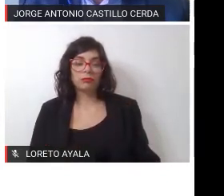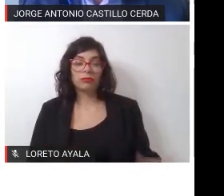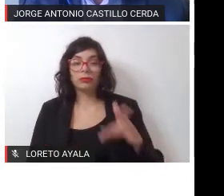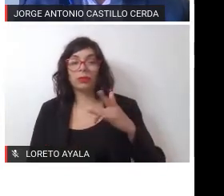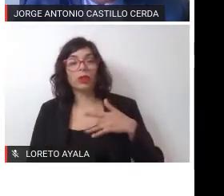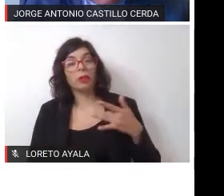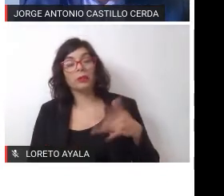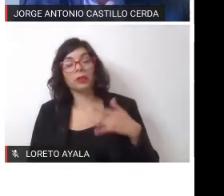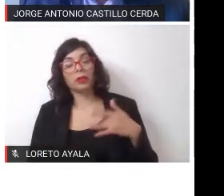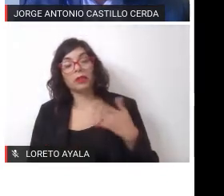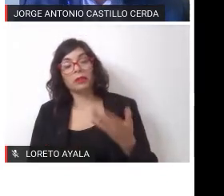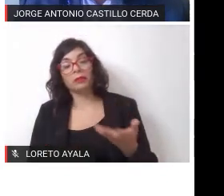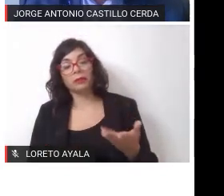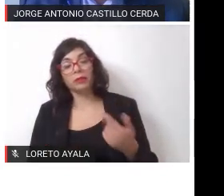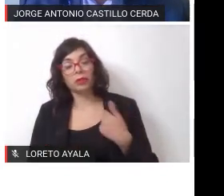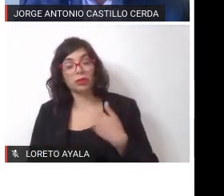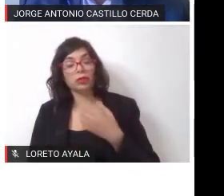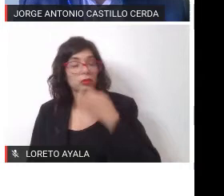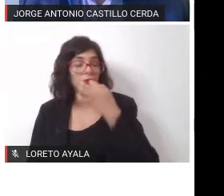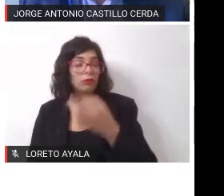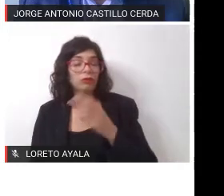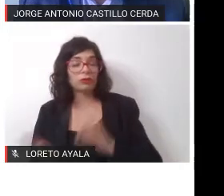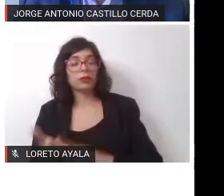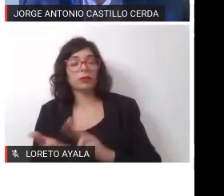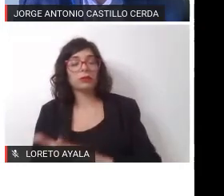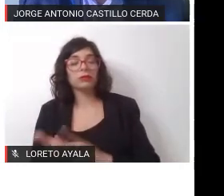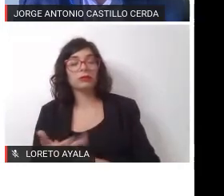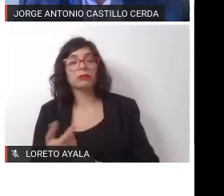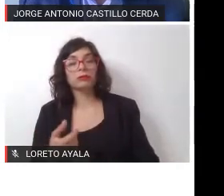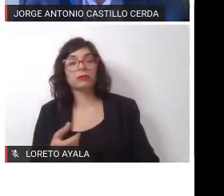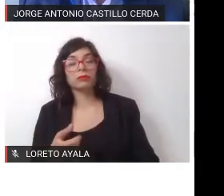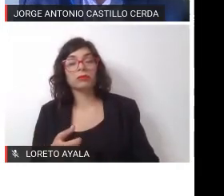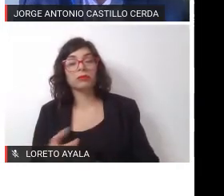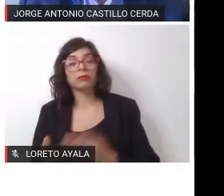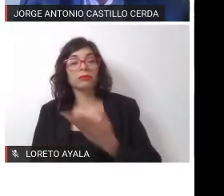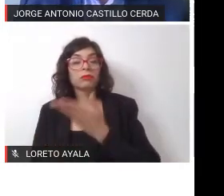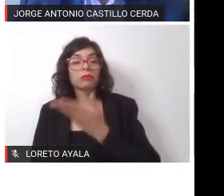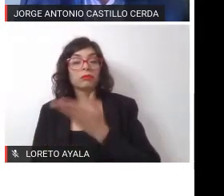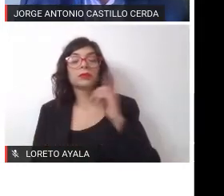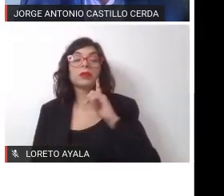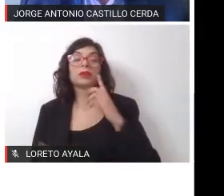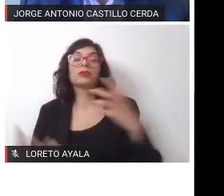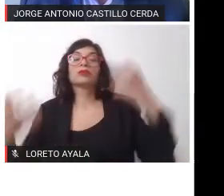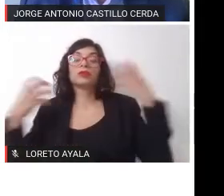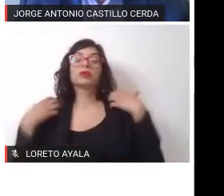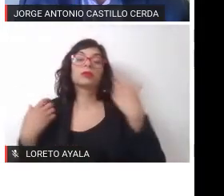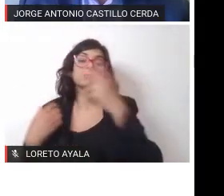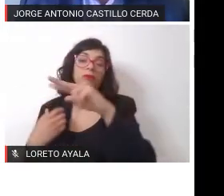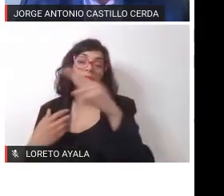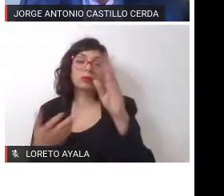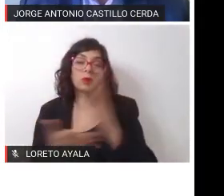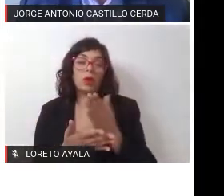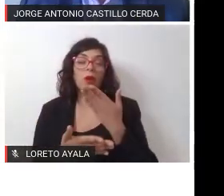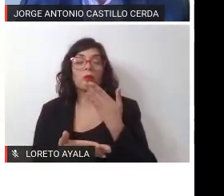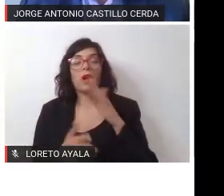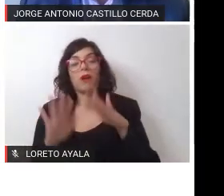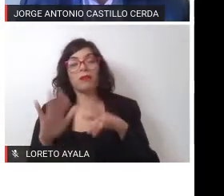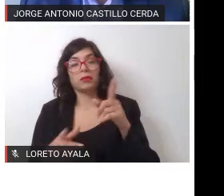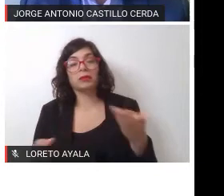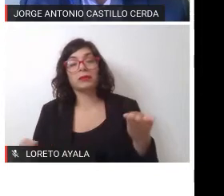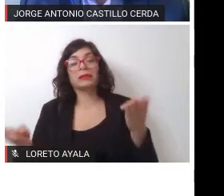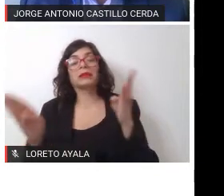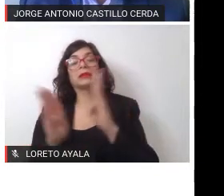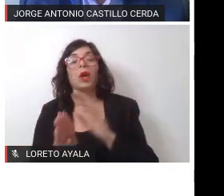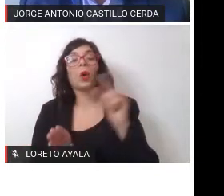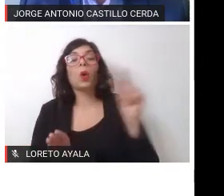lamentablemente, y lo digo con conocimiento de causa, a los sostenedores cuando cierran, porque es un cierre temporal